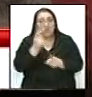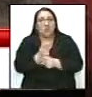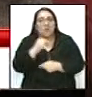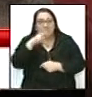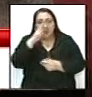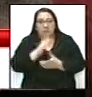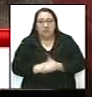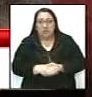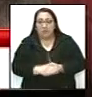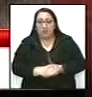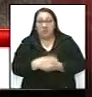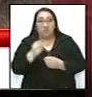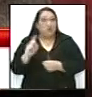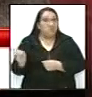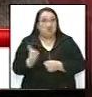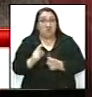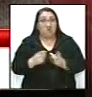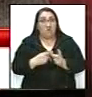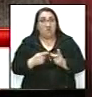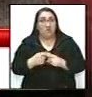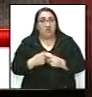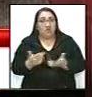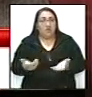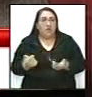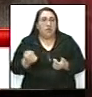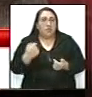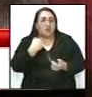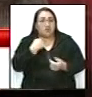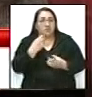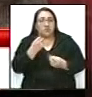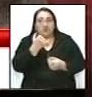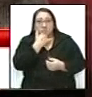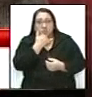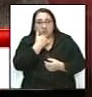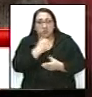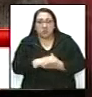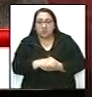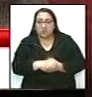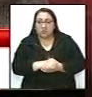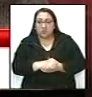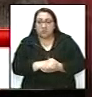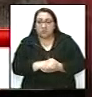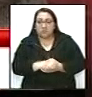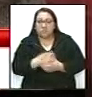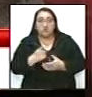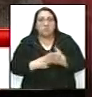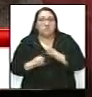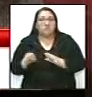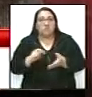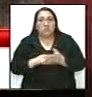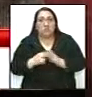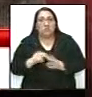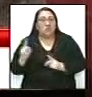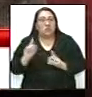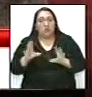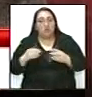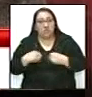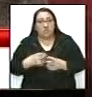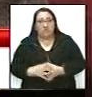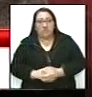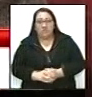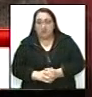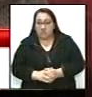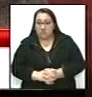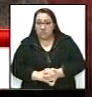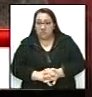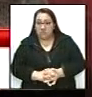país. Porque si no, estaríamos cometiendo un craso error y estaríamos haciendo situaciones absolutamente inapropiadas y que